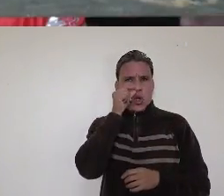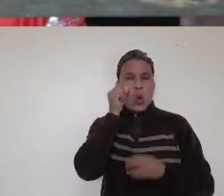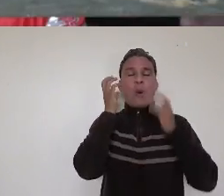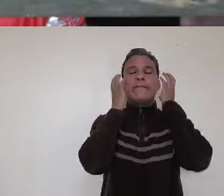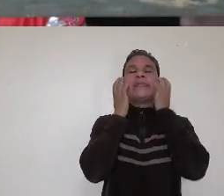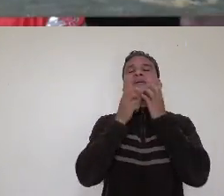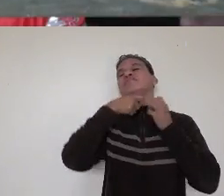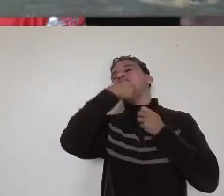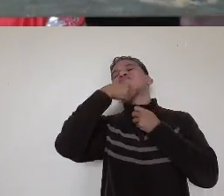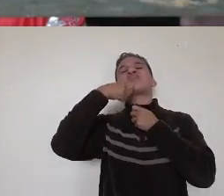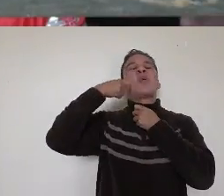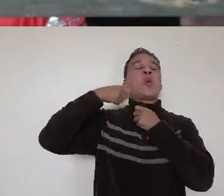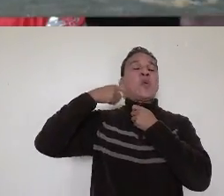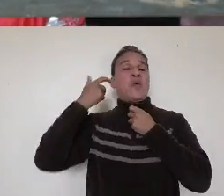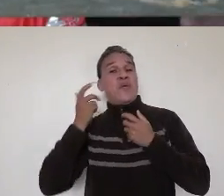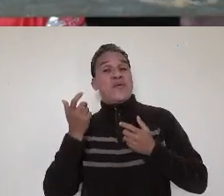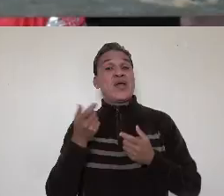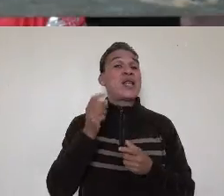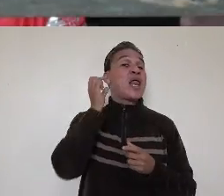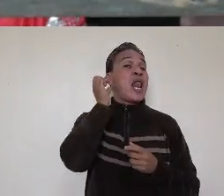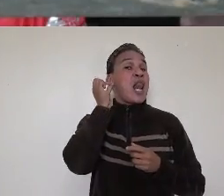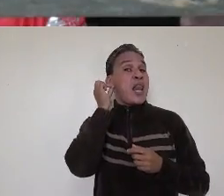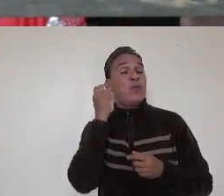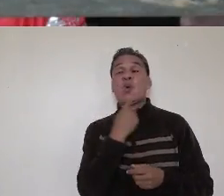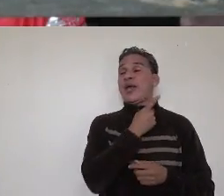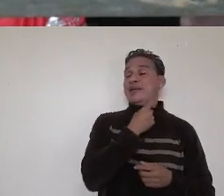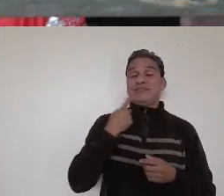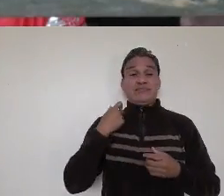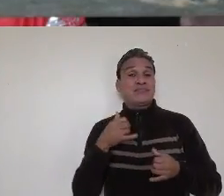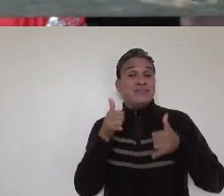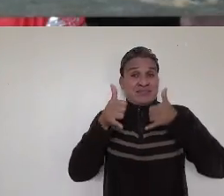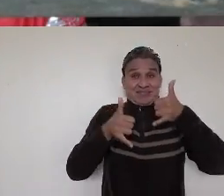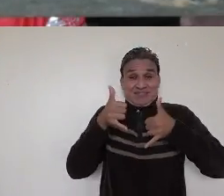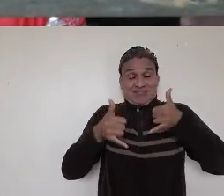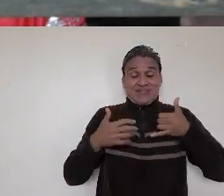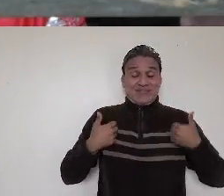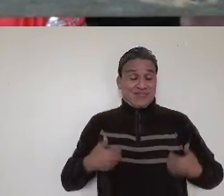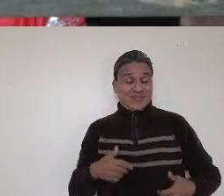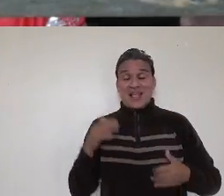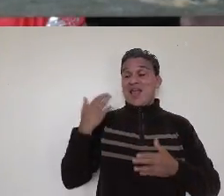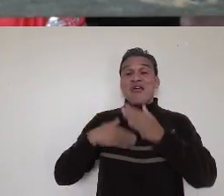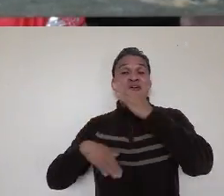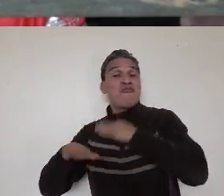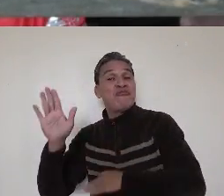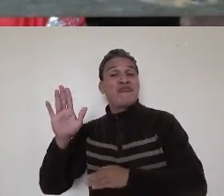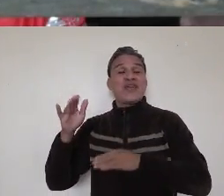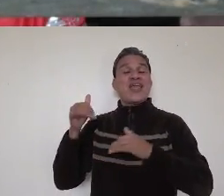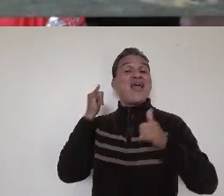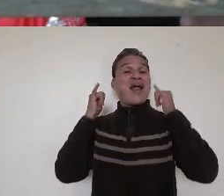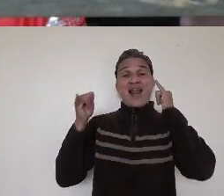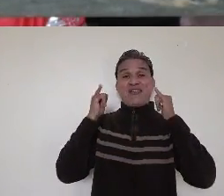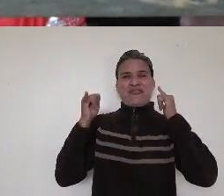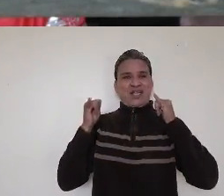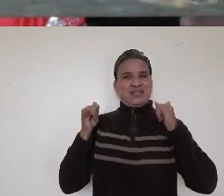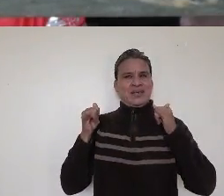el cabello si se trataba de alguna mujer. Y fue a la fiesta. ¿Cuál es el vestido de